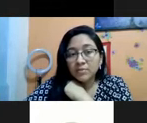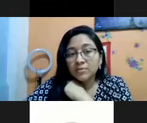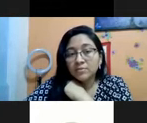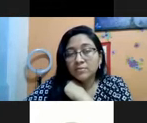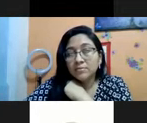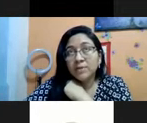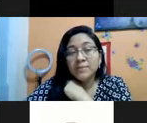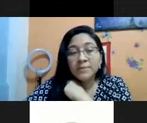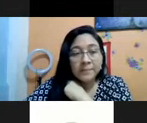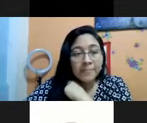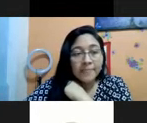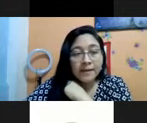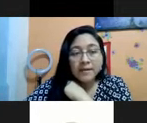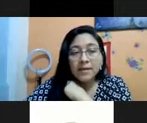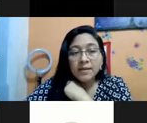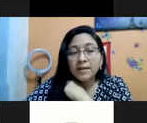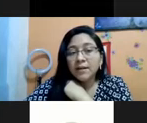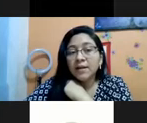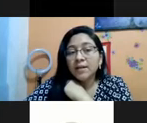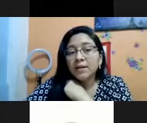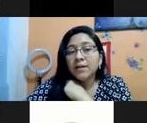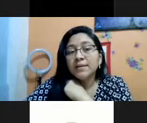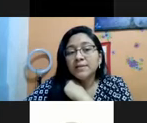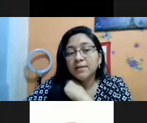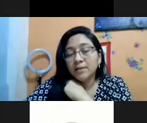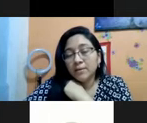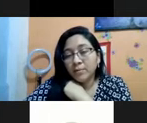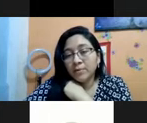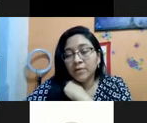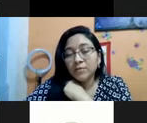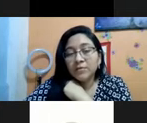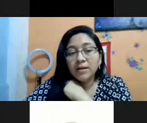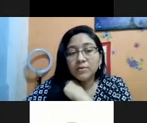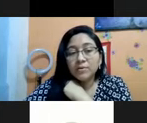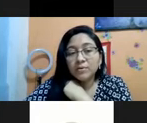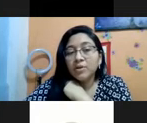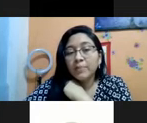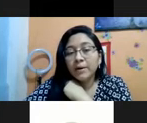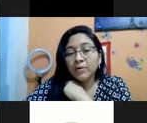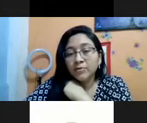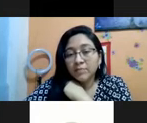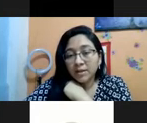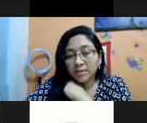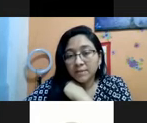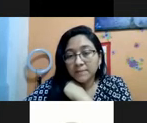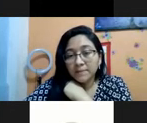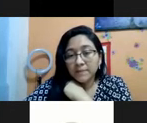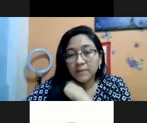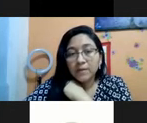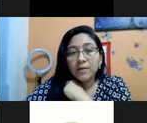como Trelby. Y la tarea que ya es el como proyecto final, guión para cortometraje.